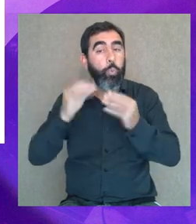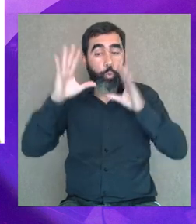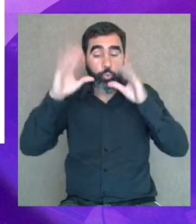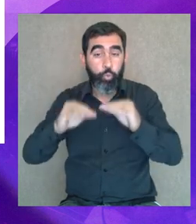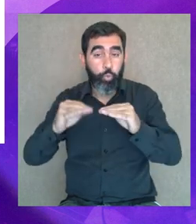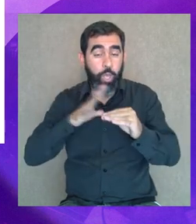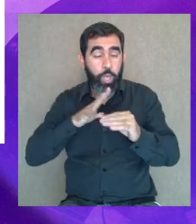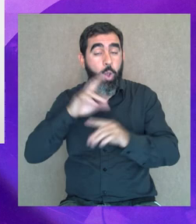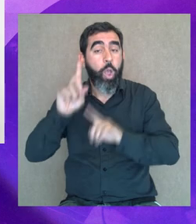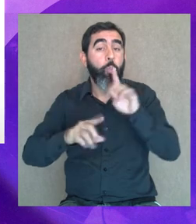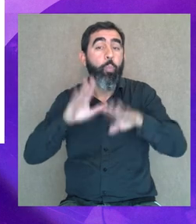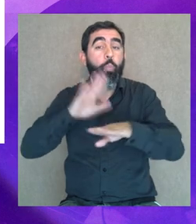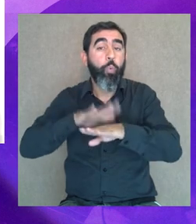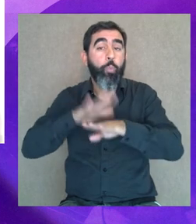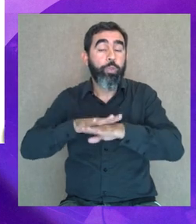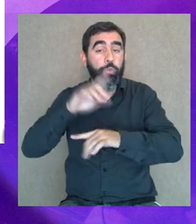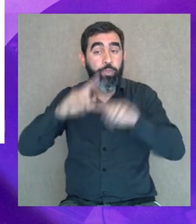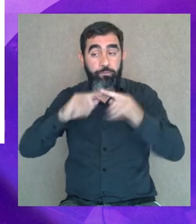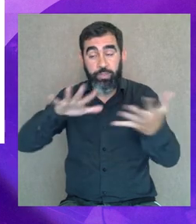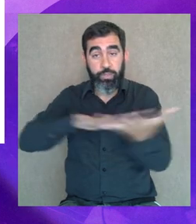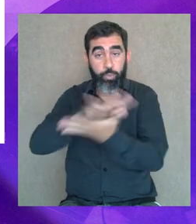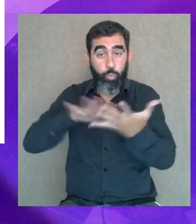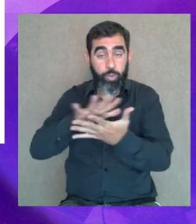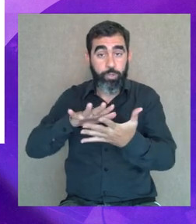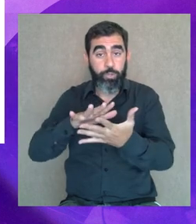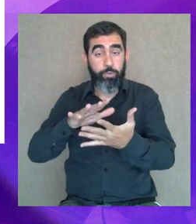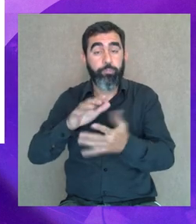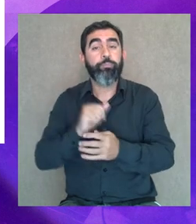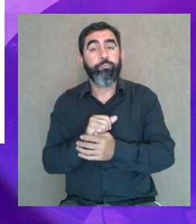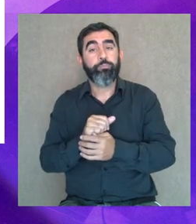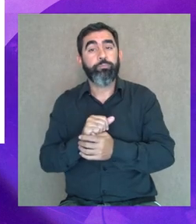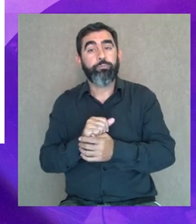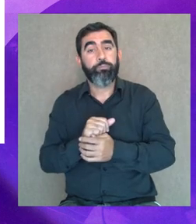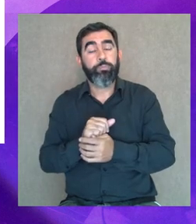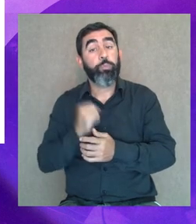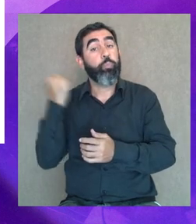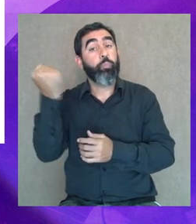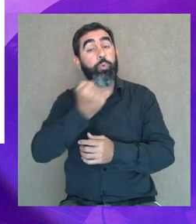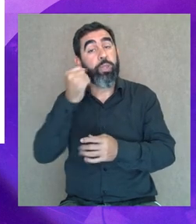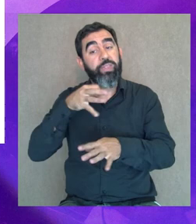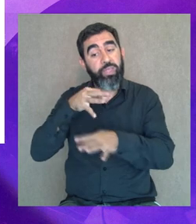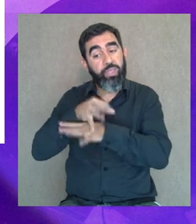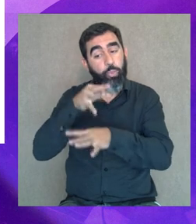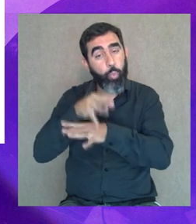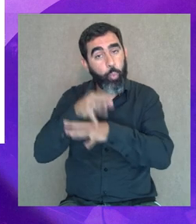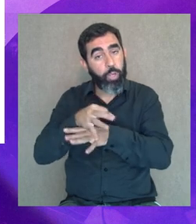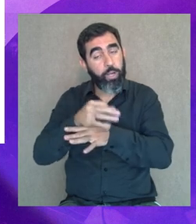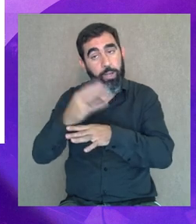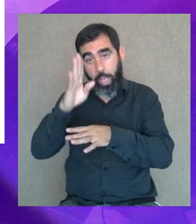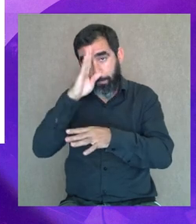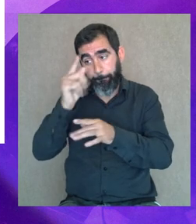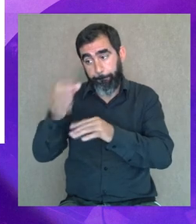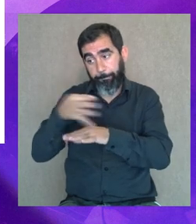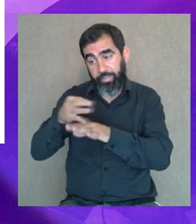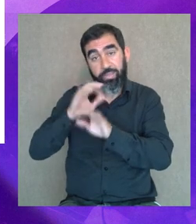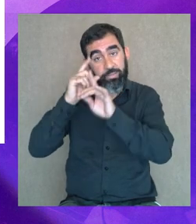todos hemos sido atravesada desde nuestras respectivas áreas sobre este tema la importancia de educar educarnos la